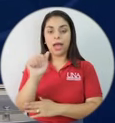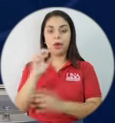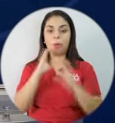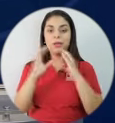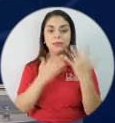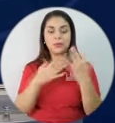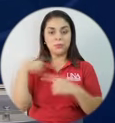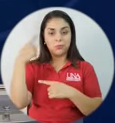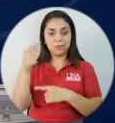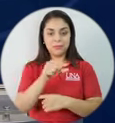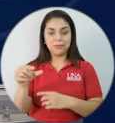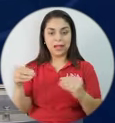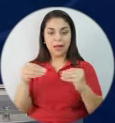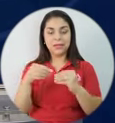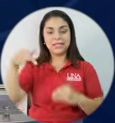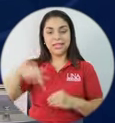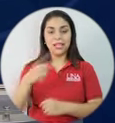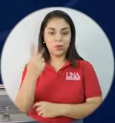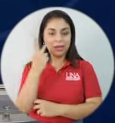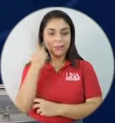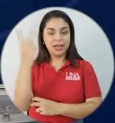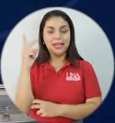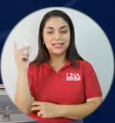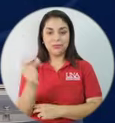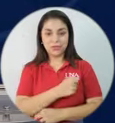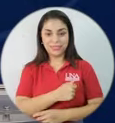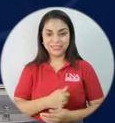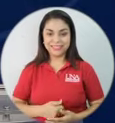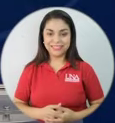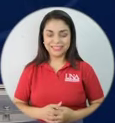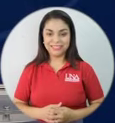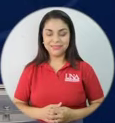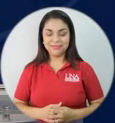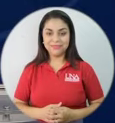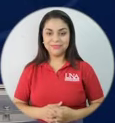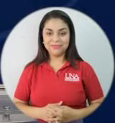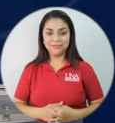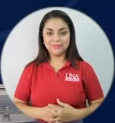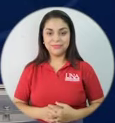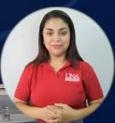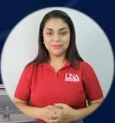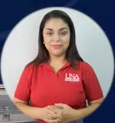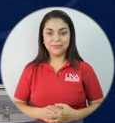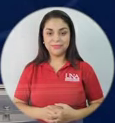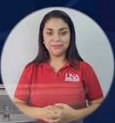Una Comunica. Te esperamos la próxima semana con más aquí en Una Mirada. Hasta pronto.